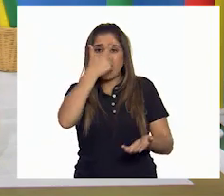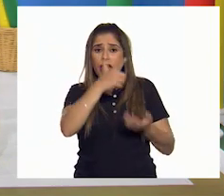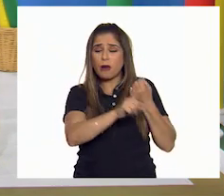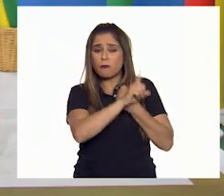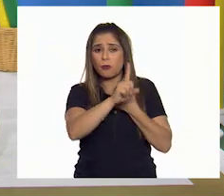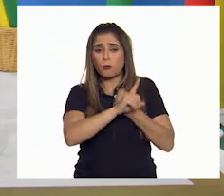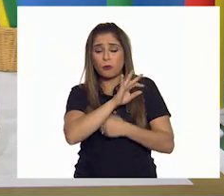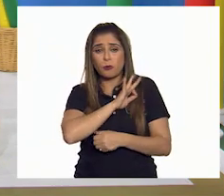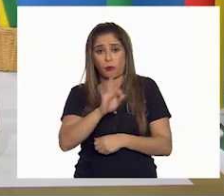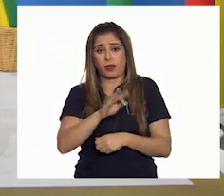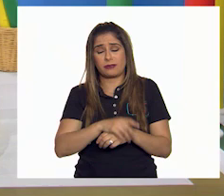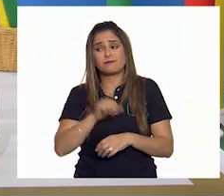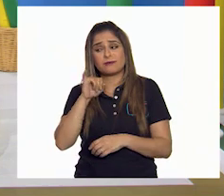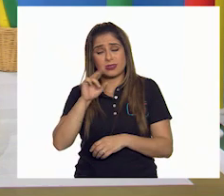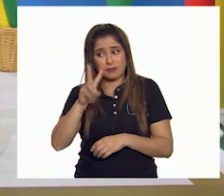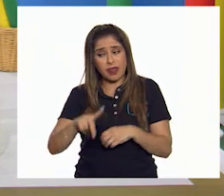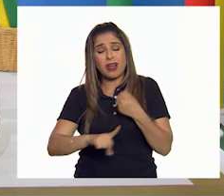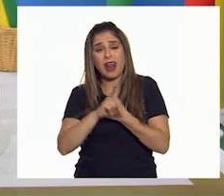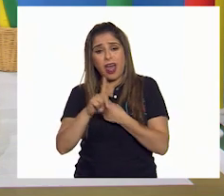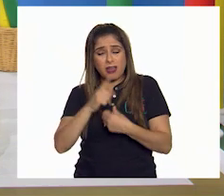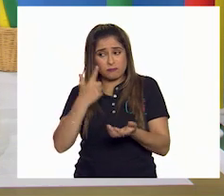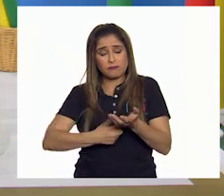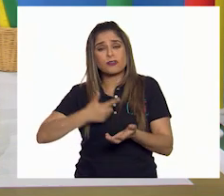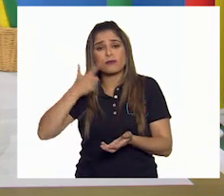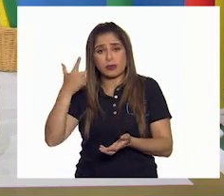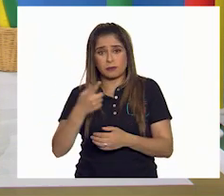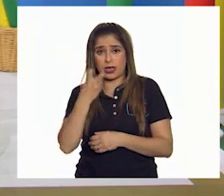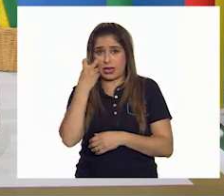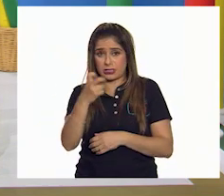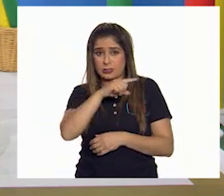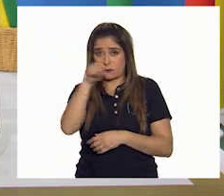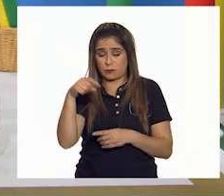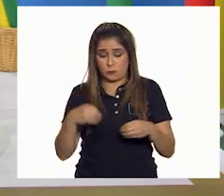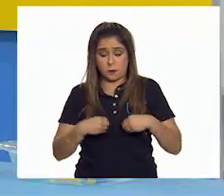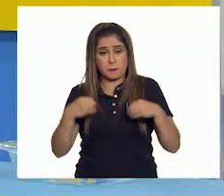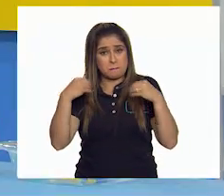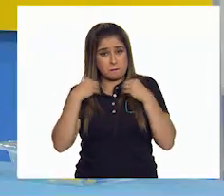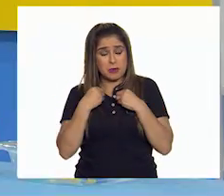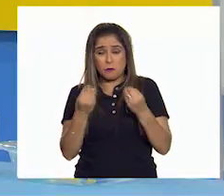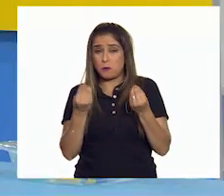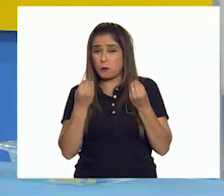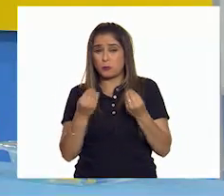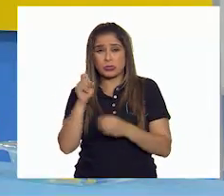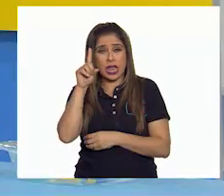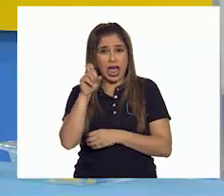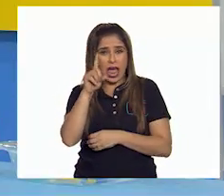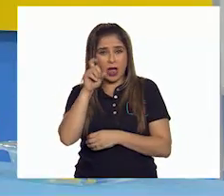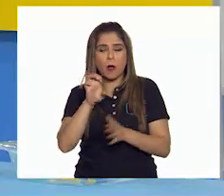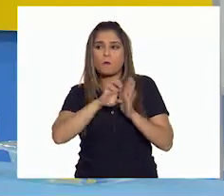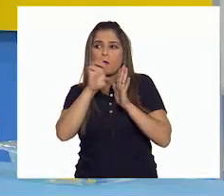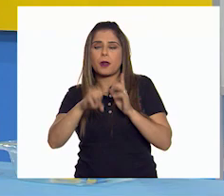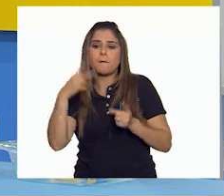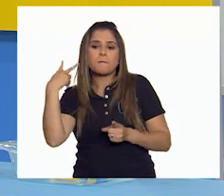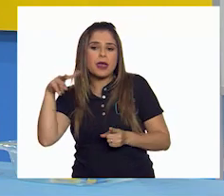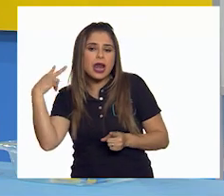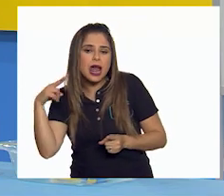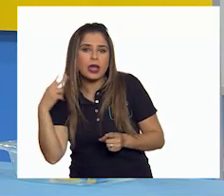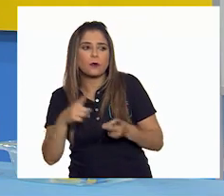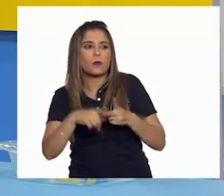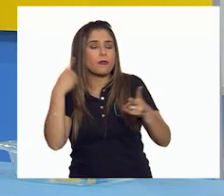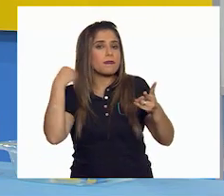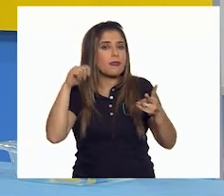maestra. Muy graves. Por eso, aunque vivamos en una zona con mucha agua como Veracruz o